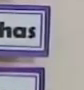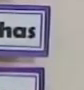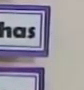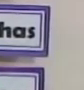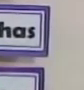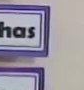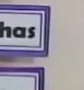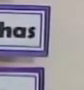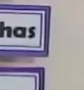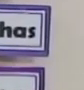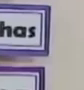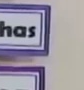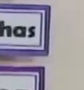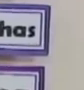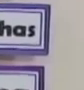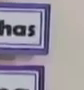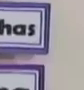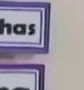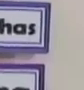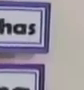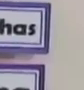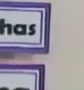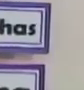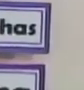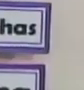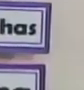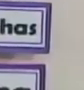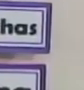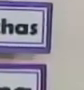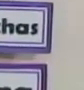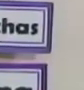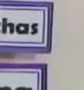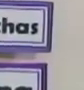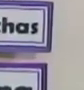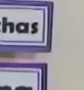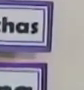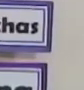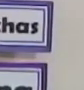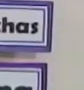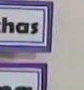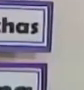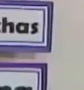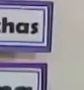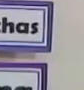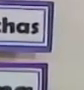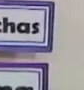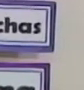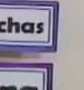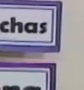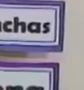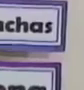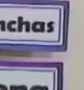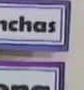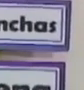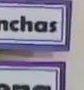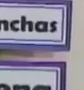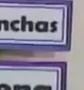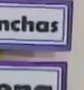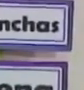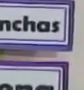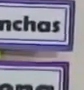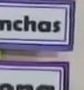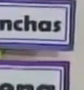Cumple. Observemos. Tres segundos. Uno, dos,